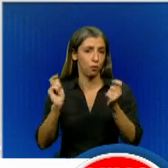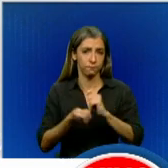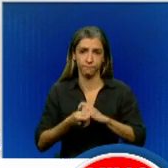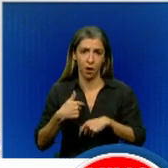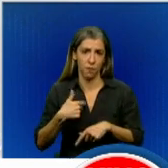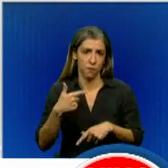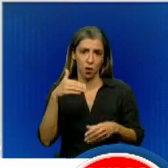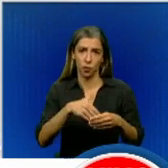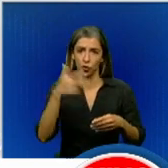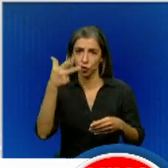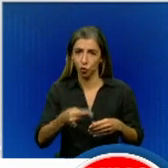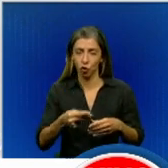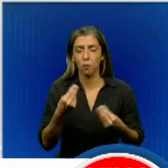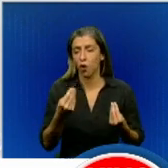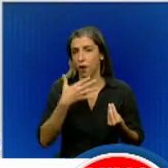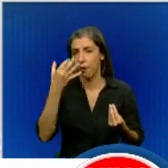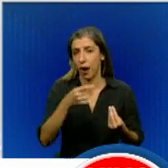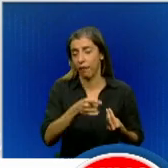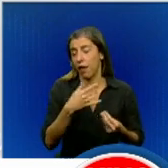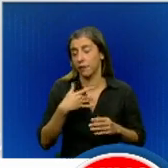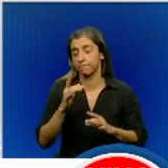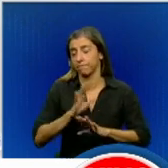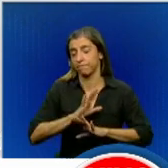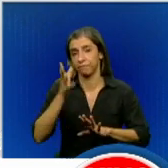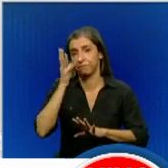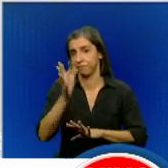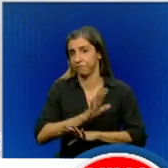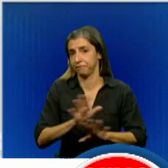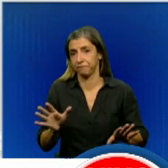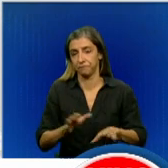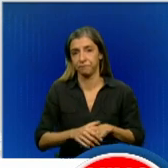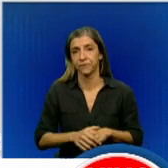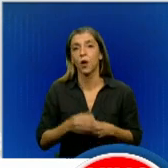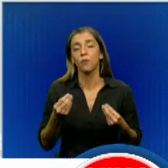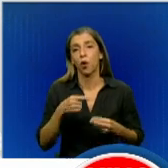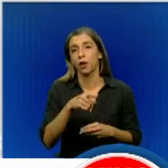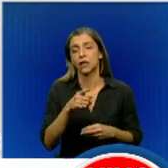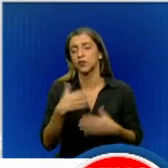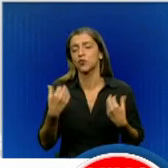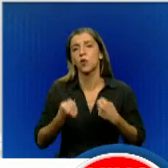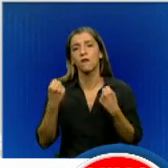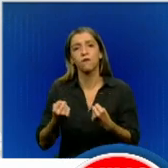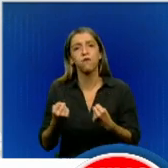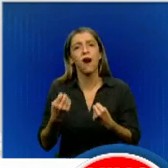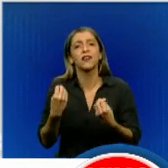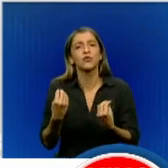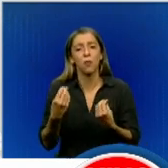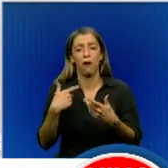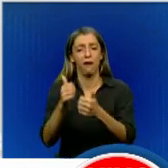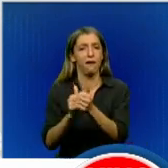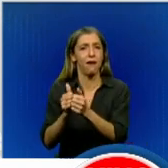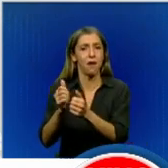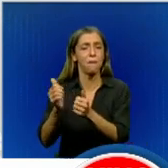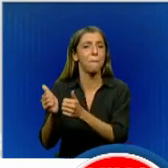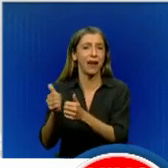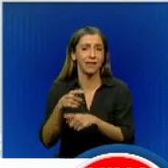despropósito va a generar un esfuerzo mayor para la gran mayoría de las empresas argentinas